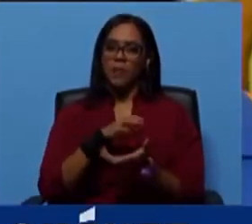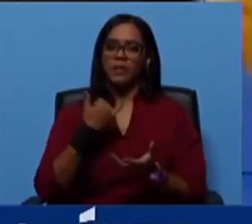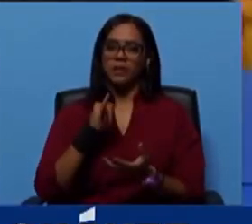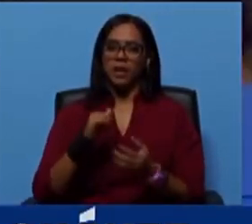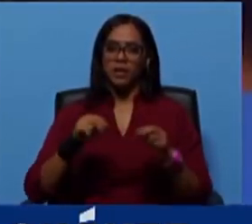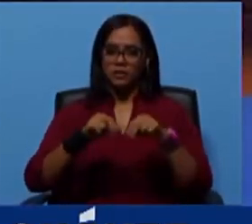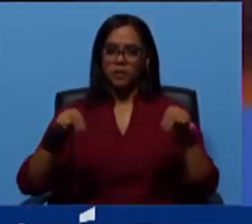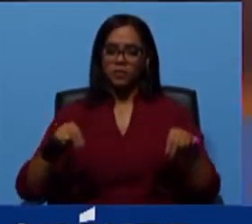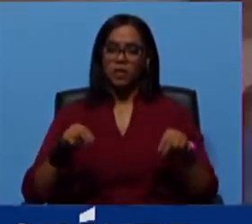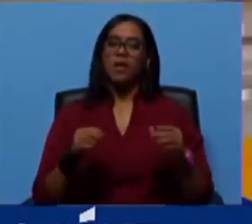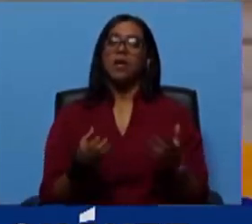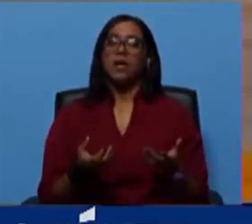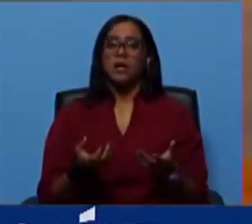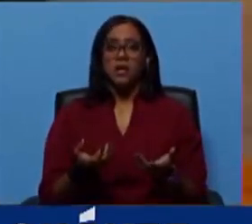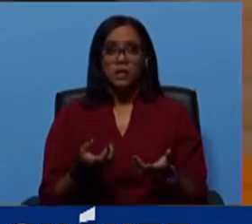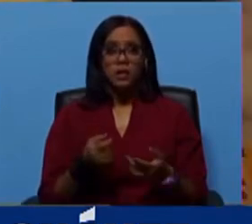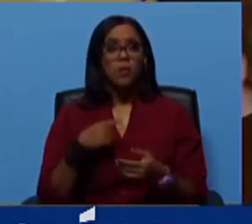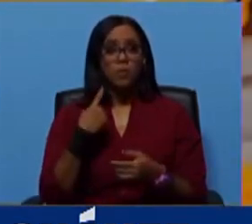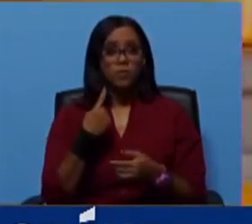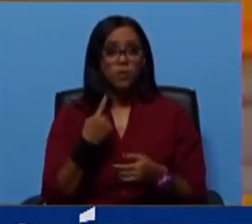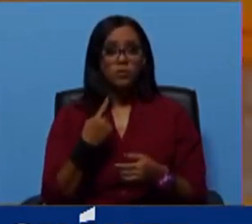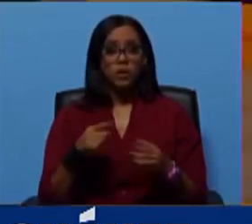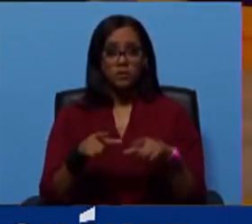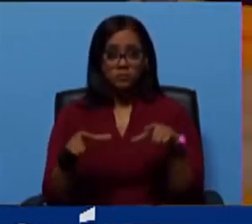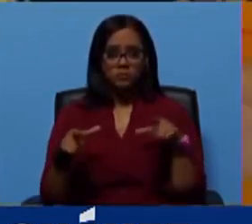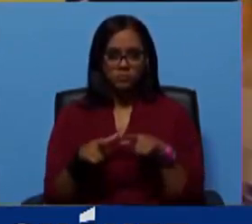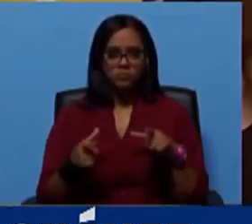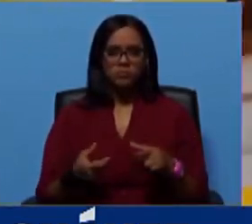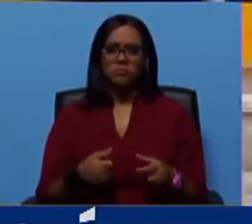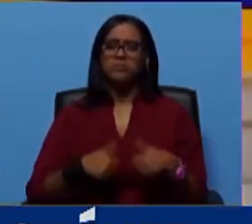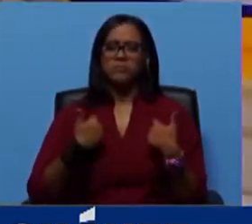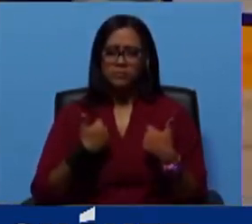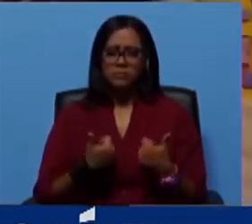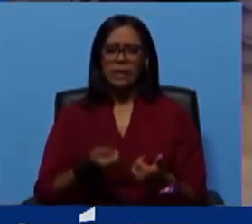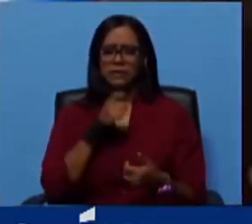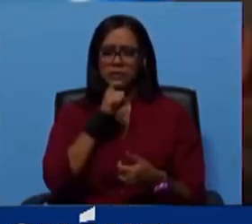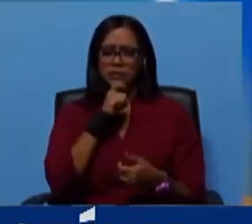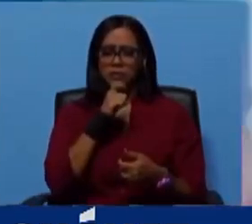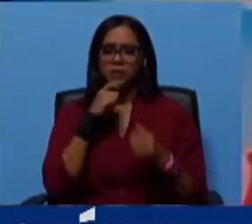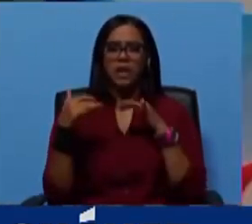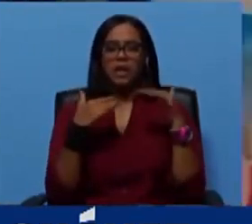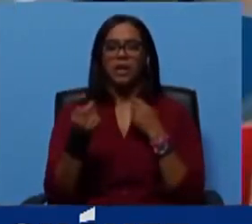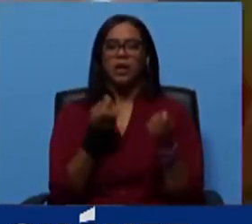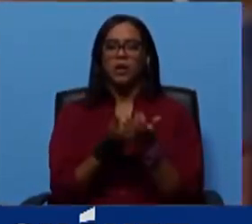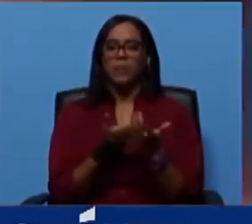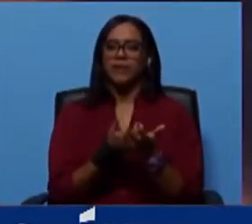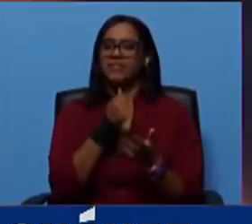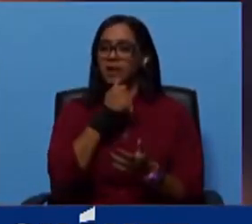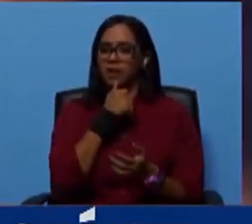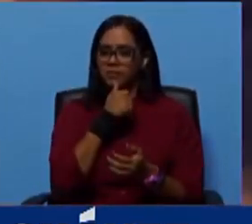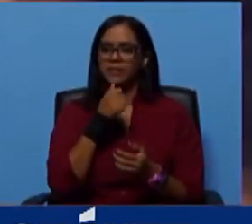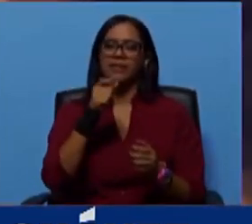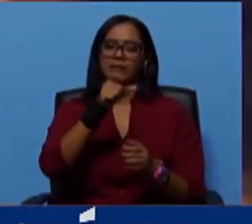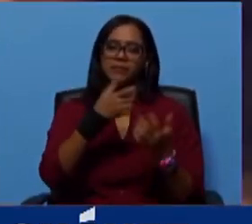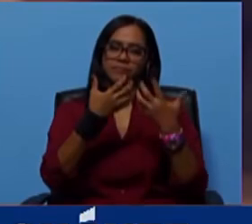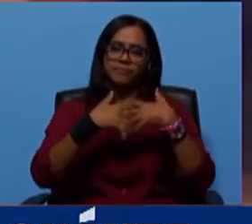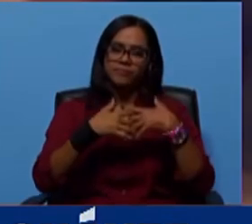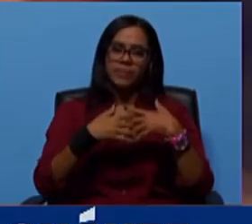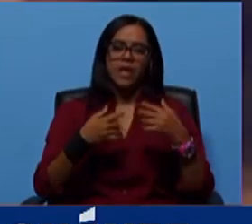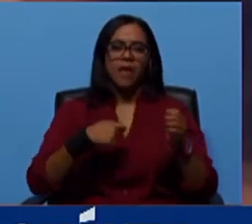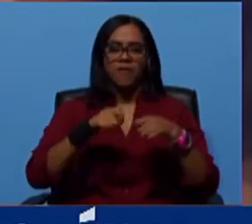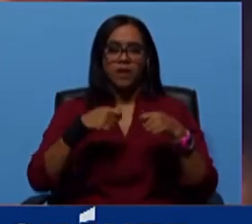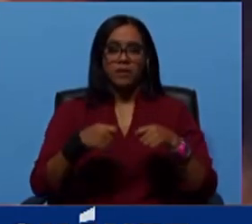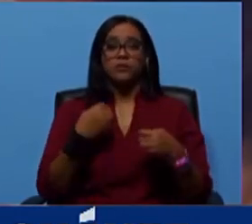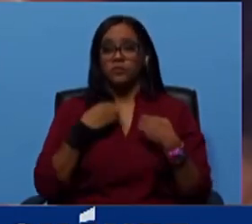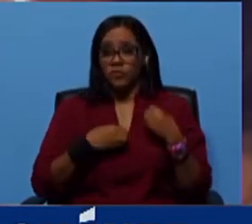territorio. Y uno de los sectores que más se vieron afectados por la guerra económica, ¿quiénes fueron? Los bodegueros. ¿Por qué? Porque los bodegueros, bueno,